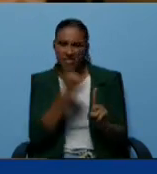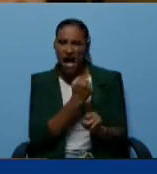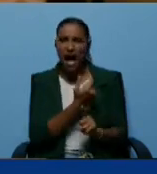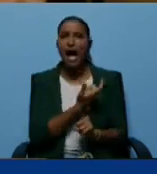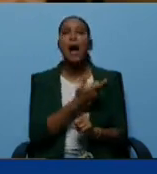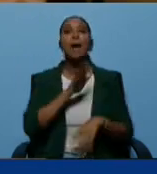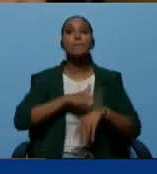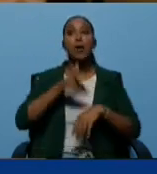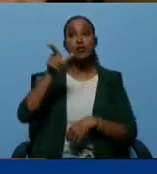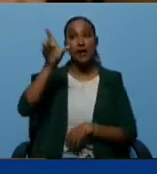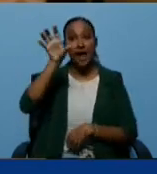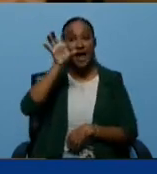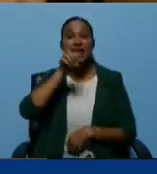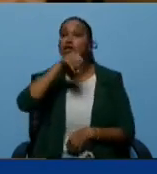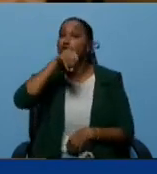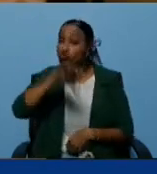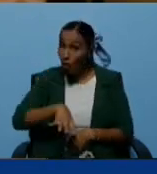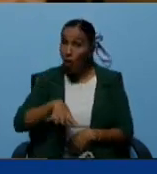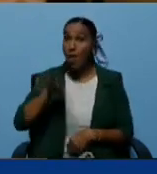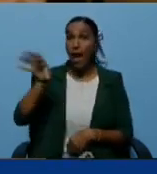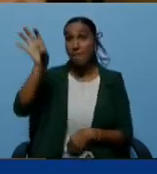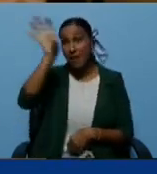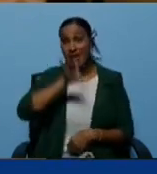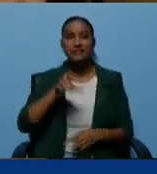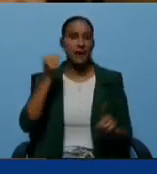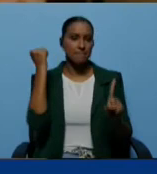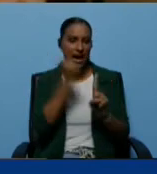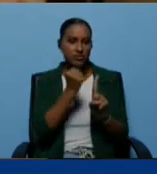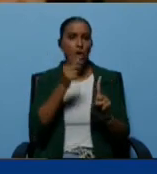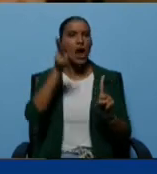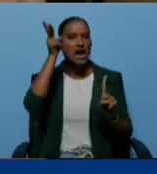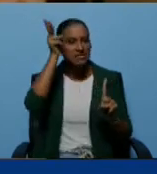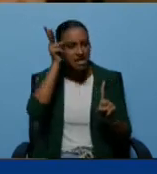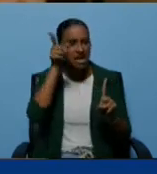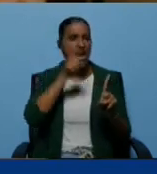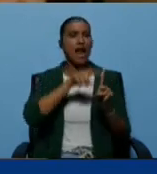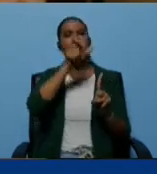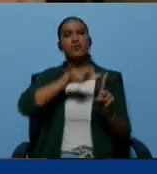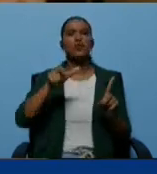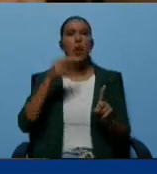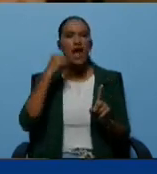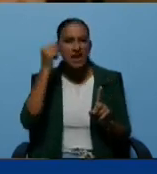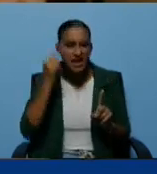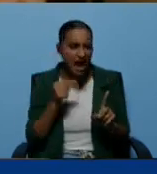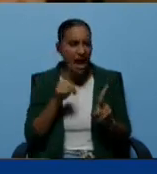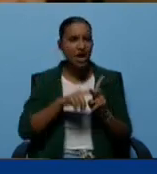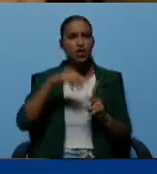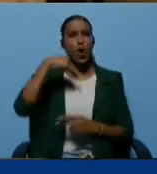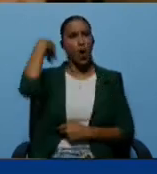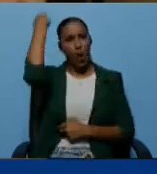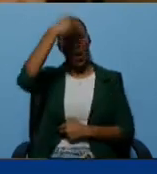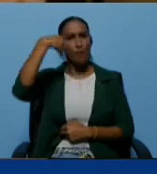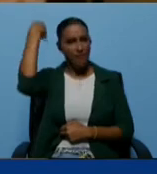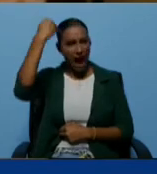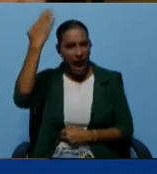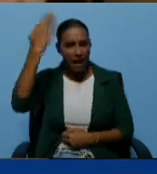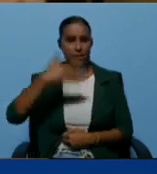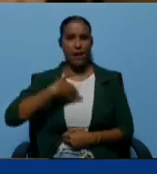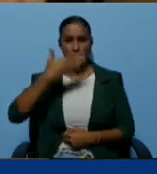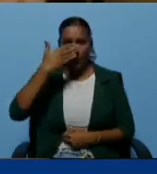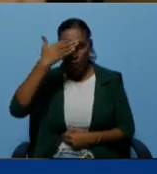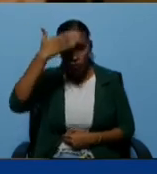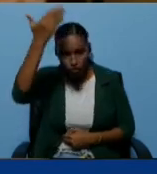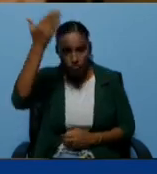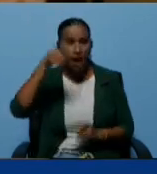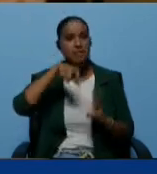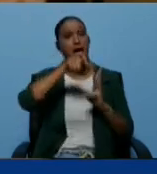personas judías, católicas, homosexuales, sindicalistas, comunistas, musulmanes, hasta personas blancas que defendían